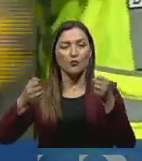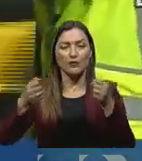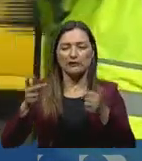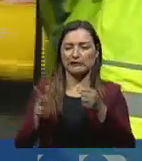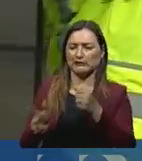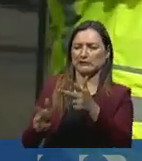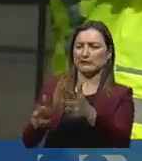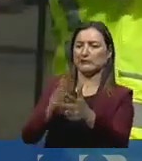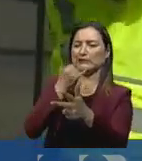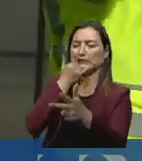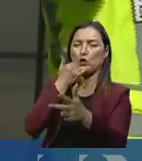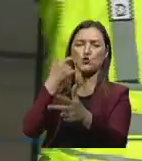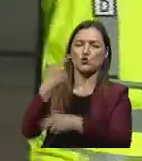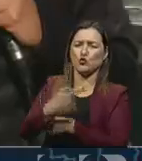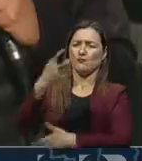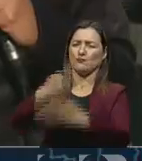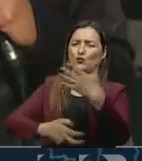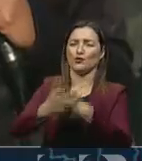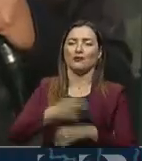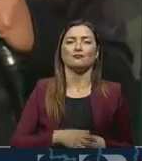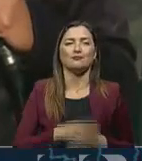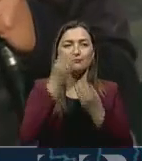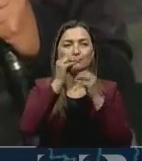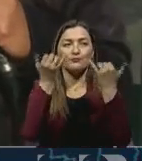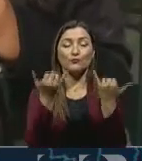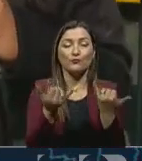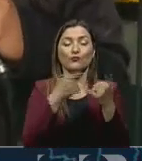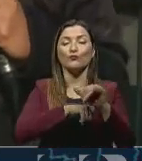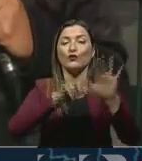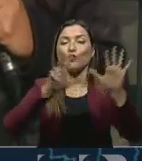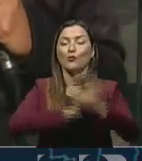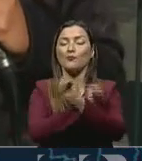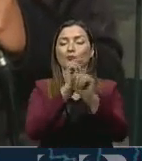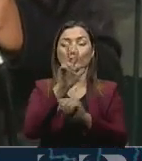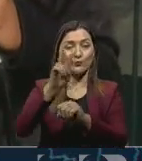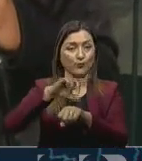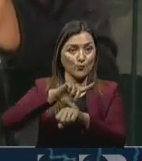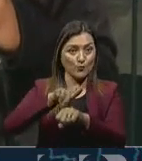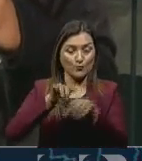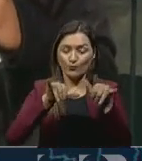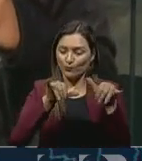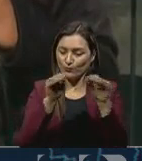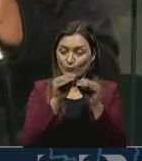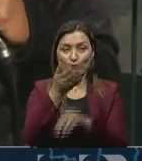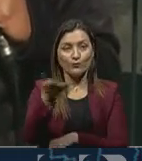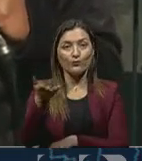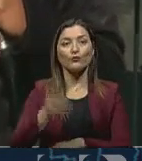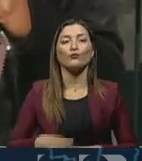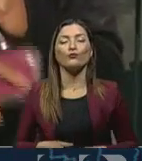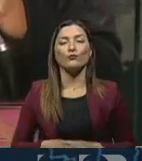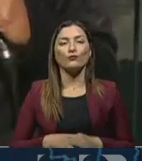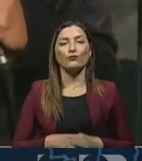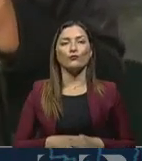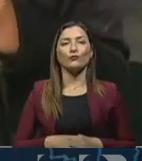mal estacionados Esta es la información que les tenemos este momento cuando son las 8 de la mañana con 32 minutos de regreso estudio con ustedes compañeras